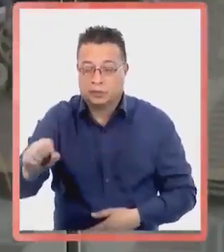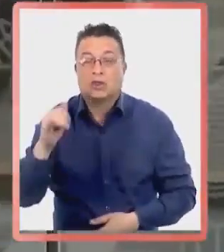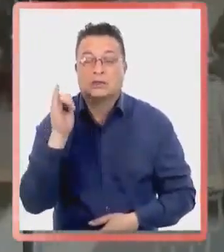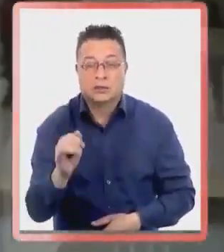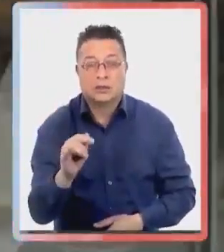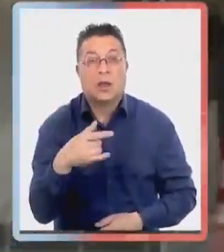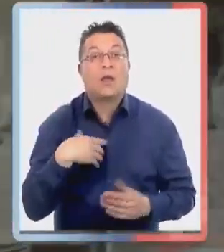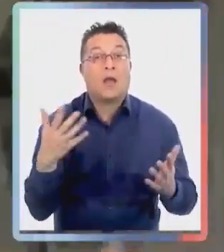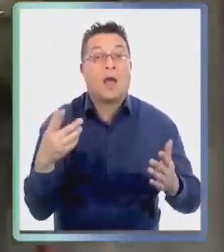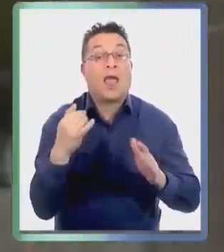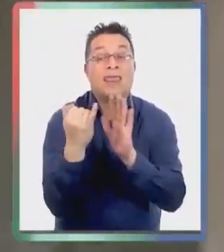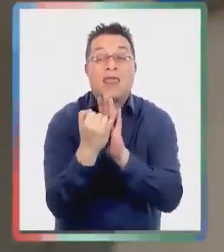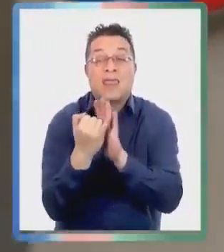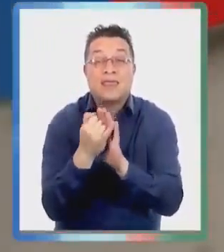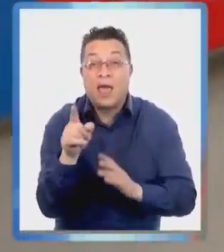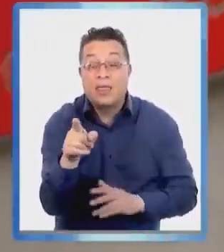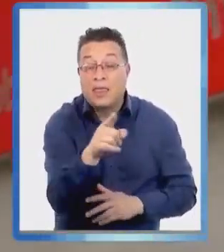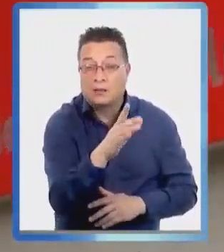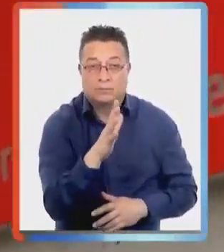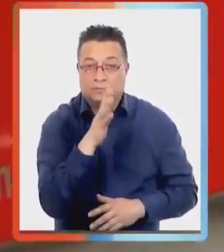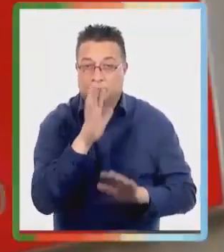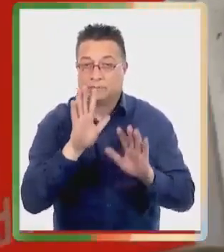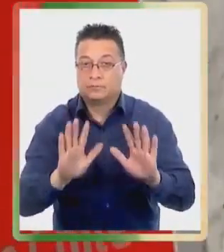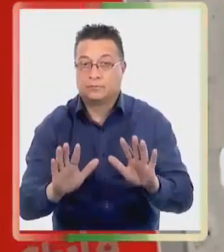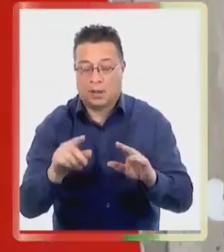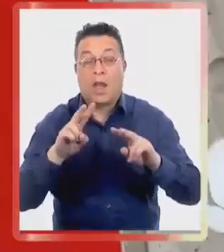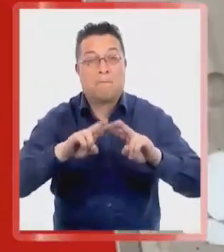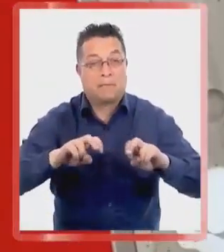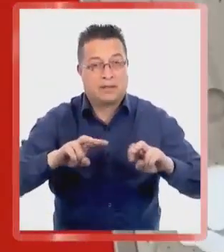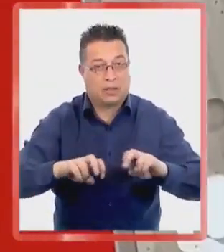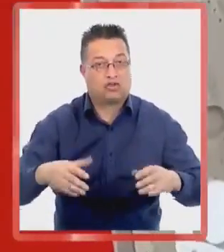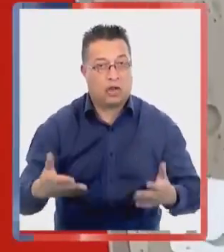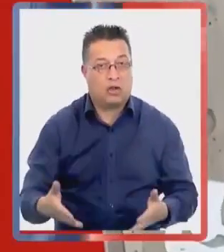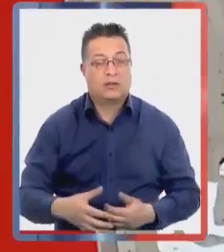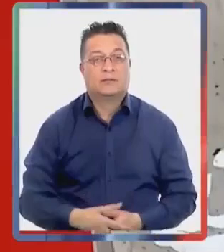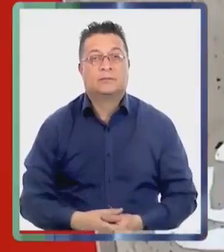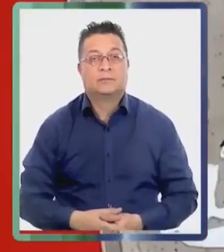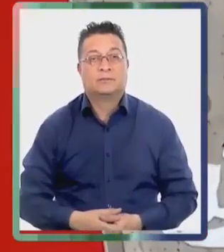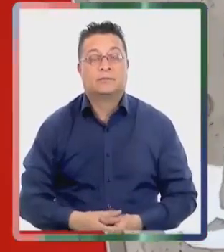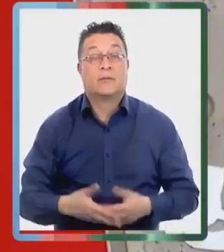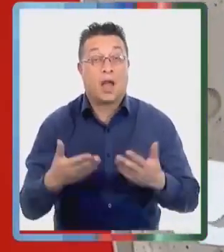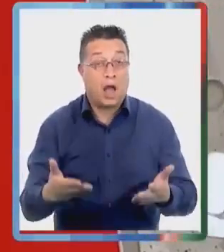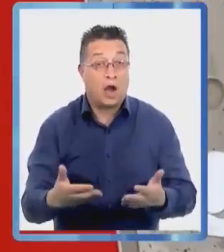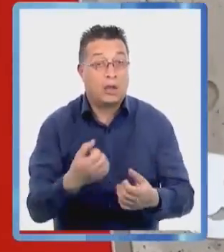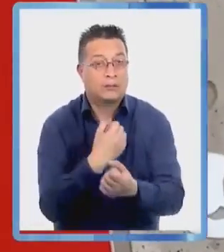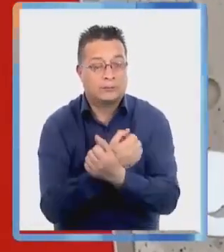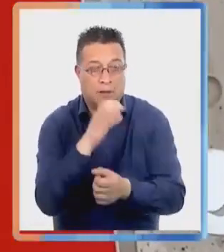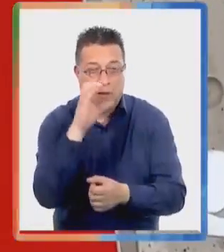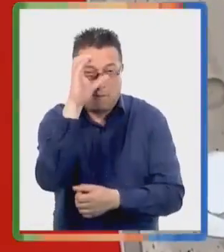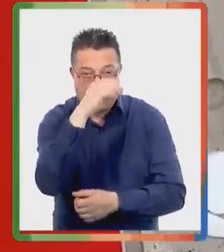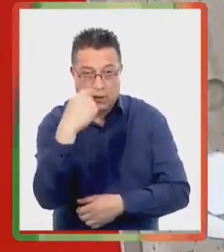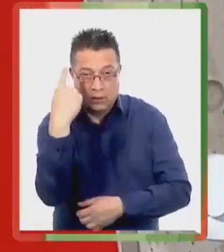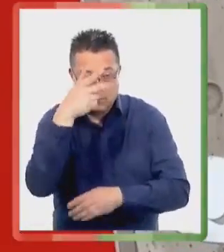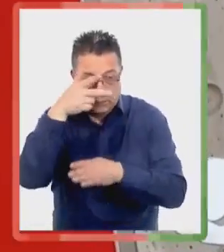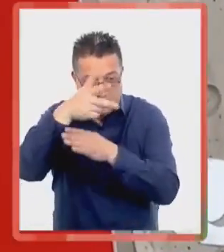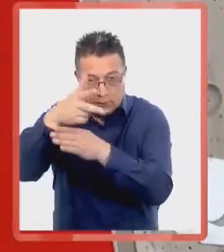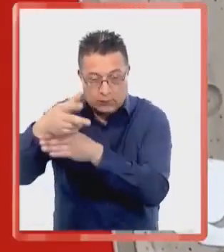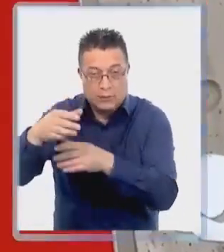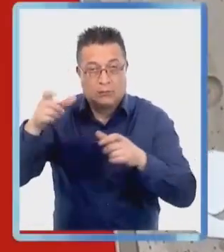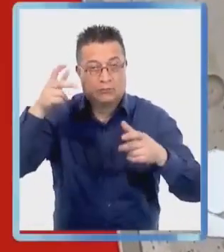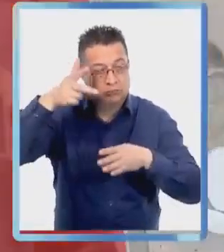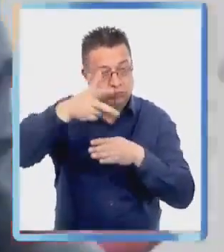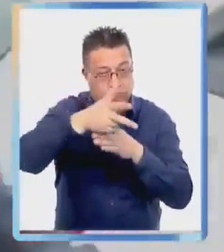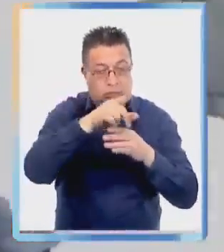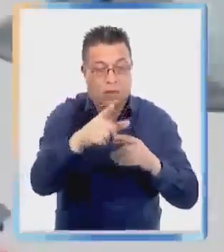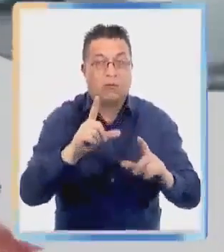para la empresa de seguridad cuyos guardias no habían cumplido con toda la capacitación necesaria y fueron engañados con total